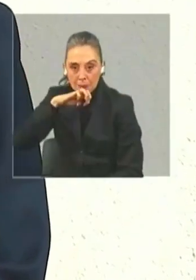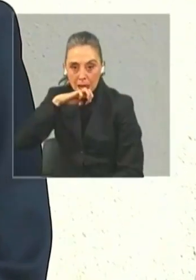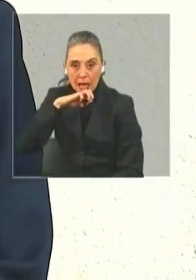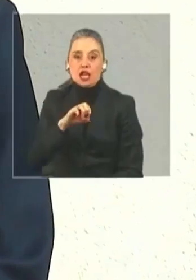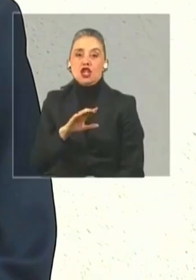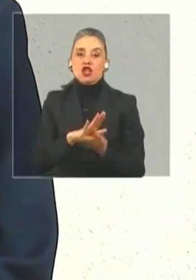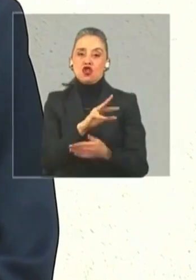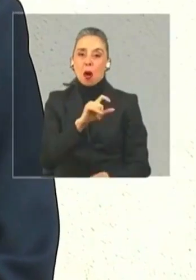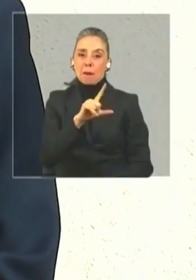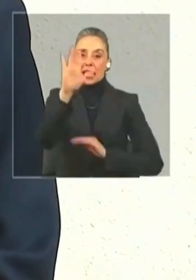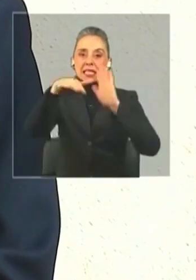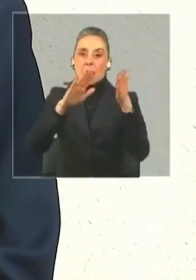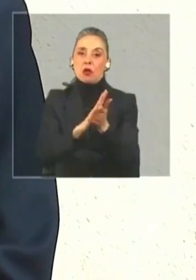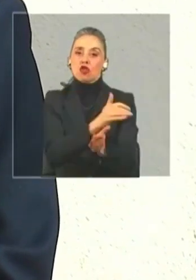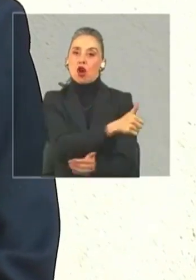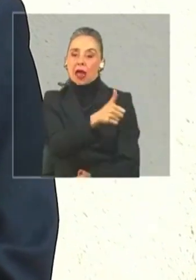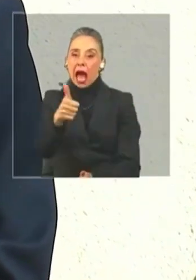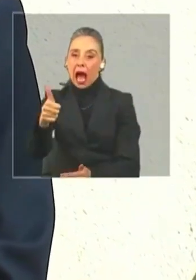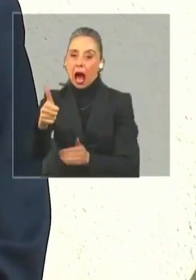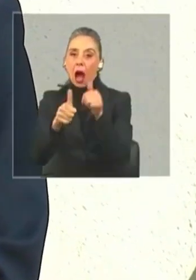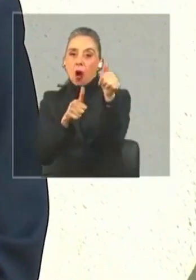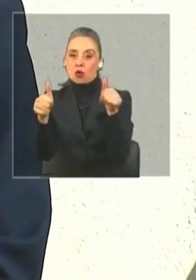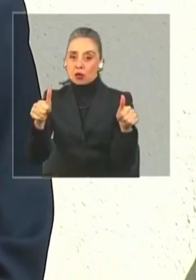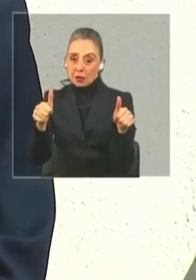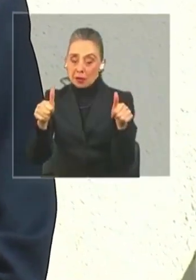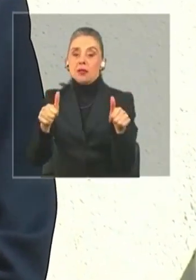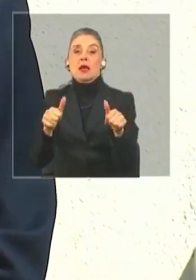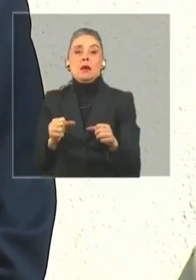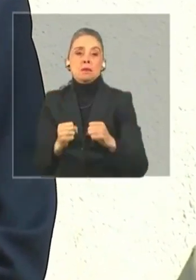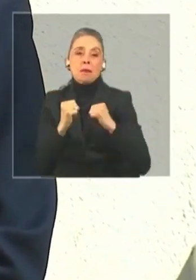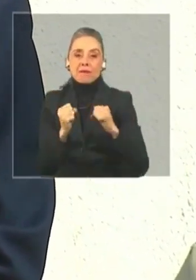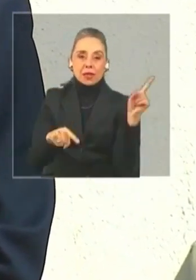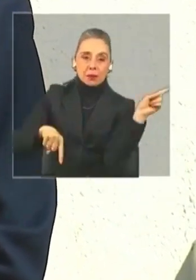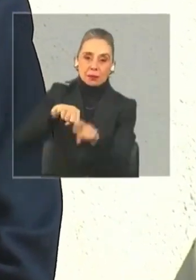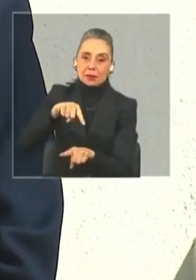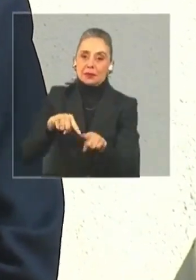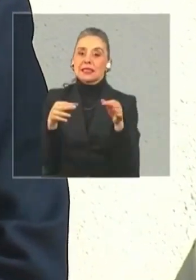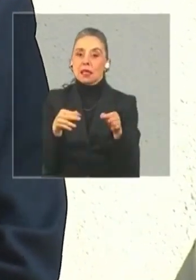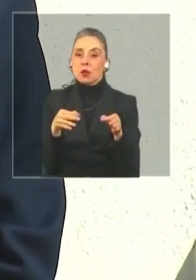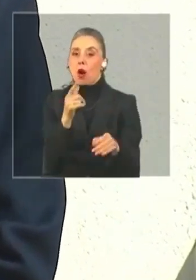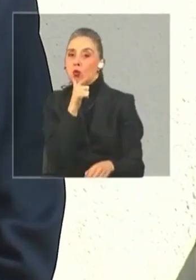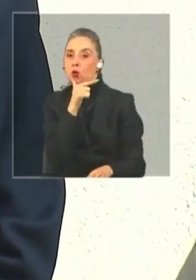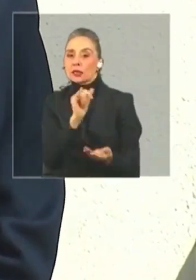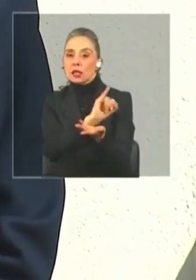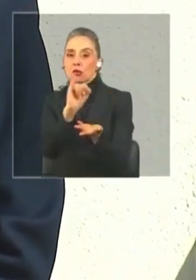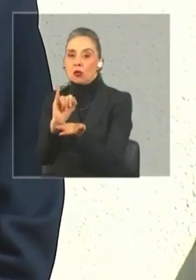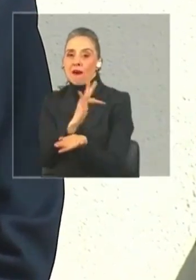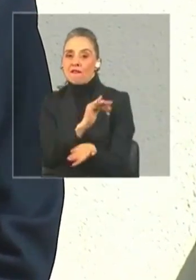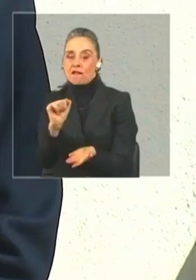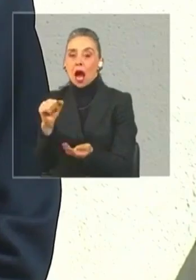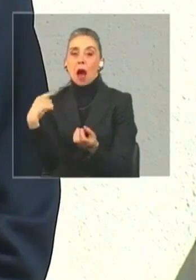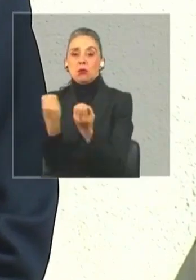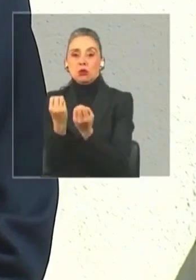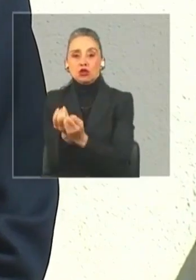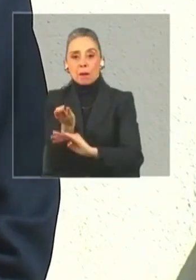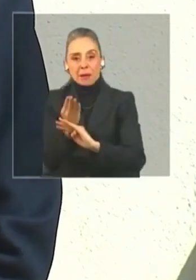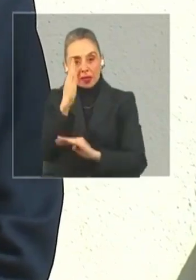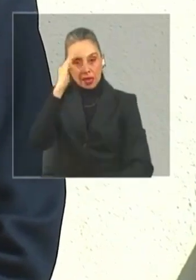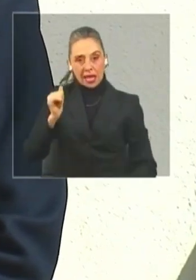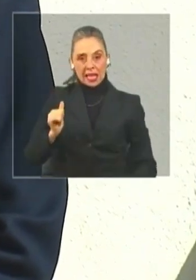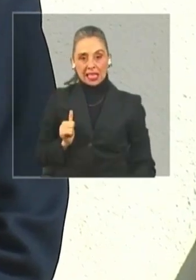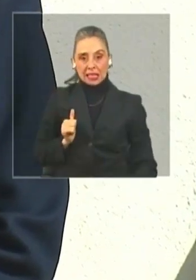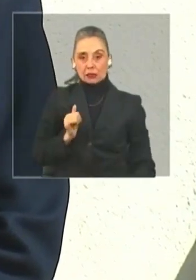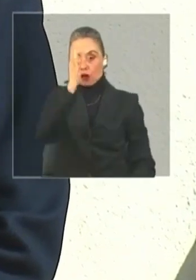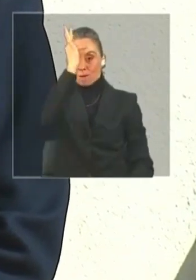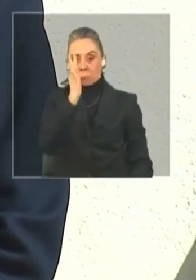exhortó a todas las autoridades del país a combatir con mayor firmeza la seguridad, y el cuestionamiento sobre las Fuerzas Armadas es permanente. Muchos piden que el ejército especialmente esté en